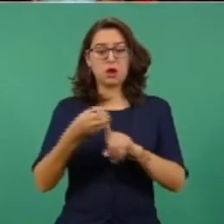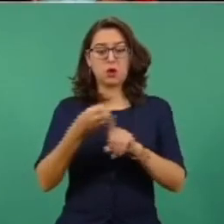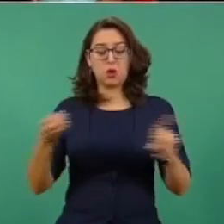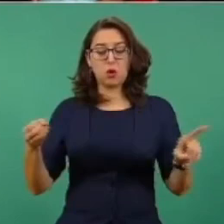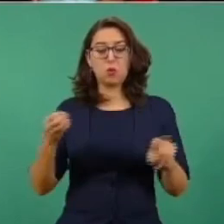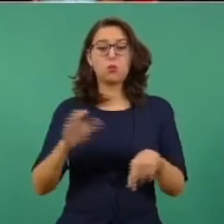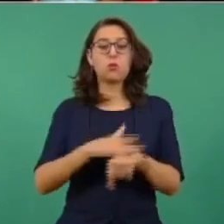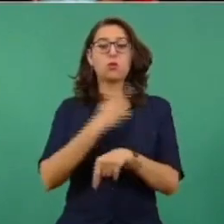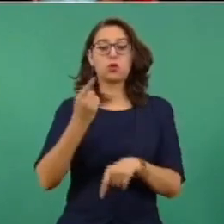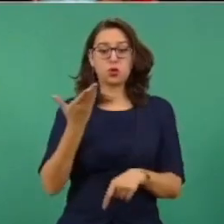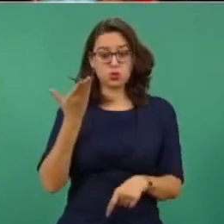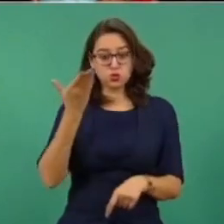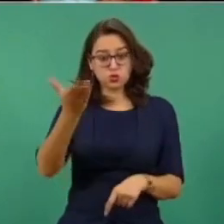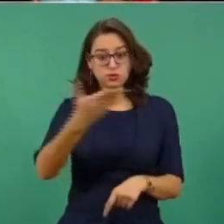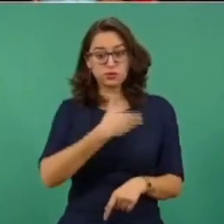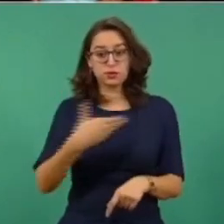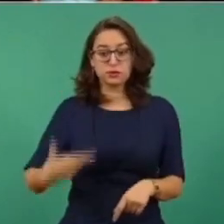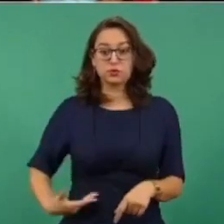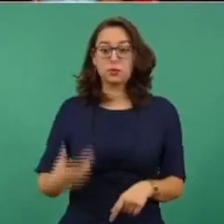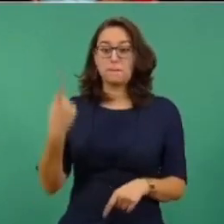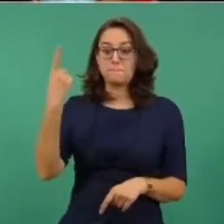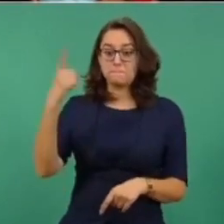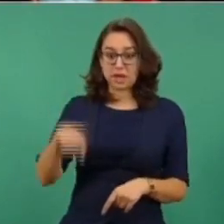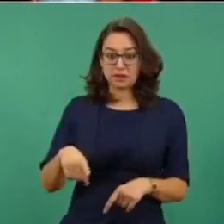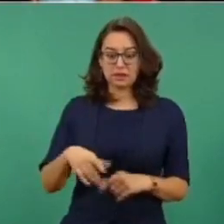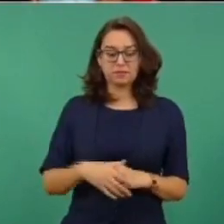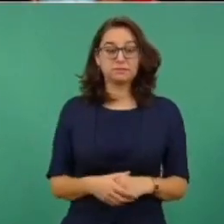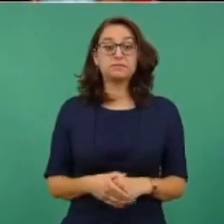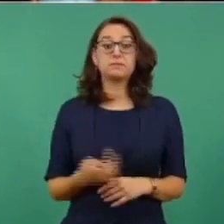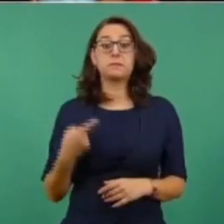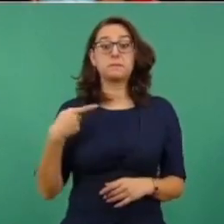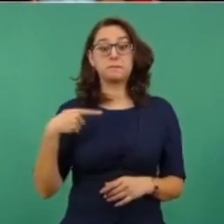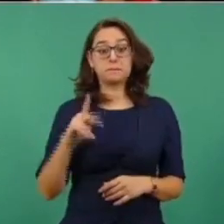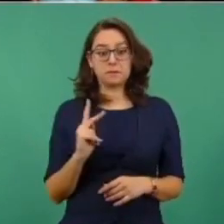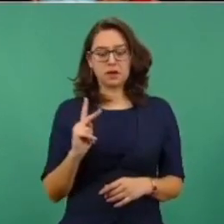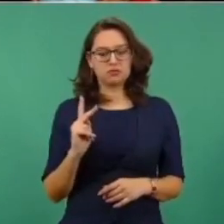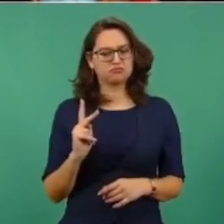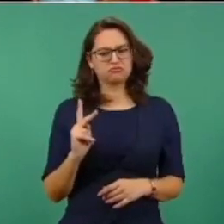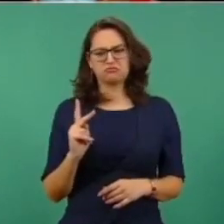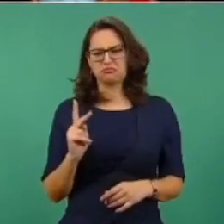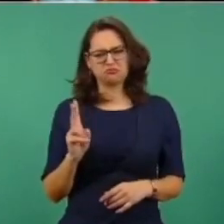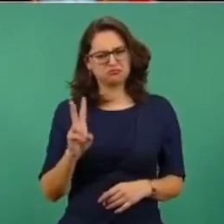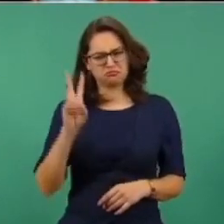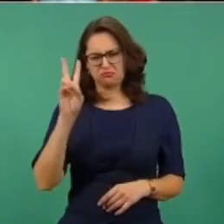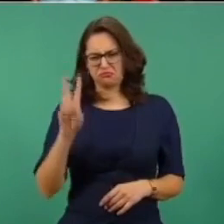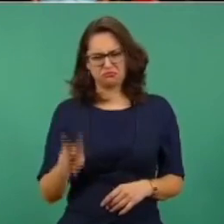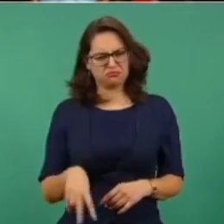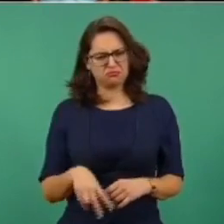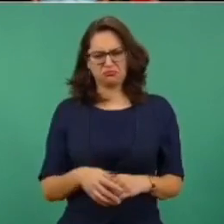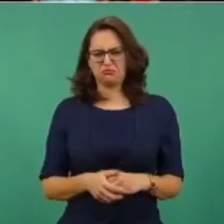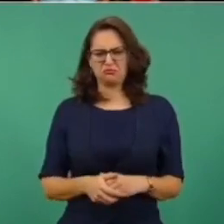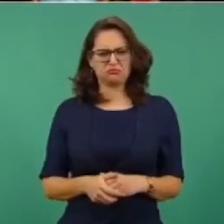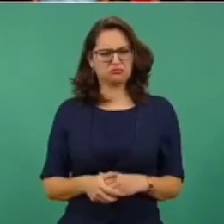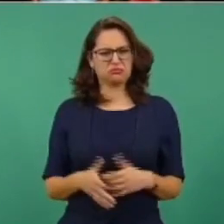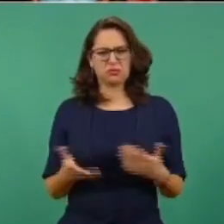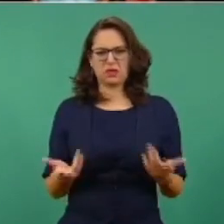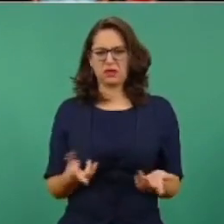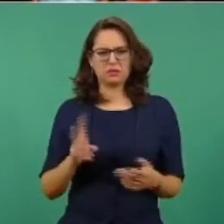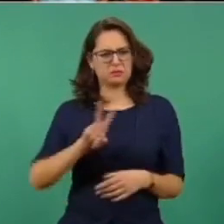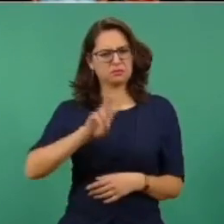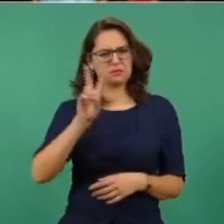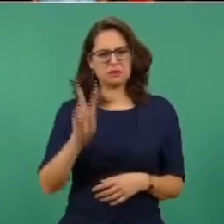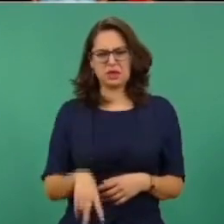actuales portuarios. Sin embargo, no hay tal. Los trabajadores portuarios actuales tienen